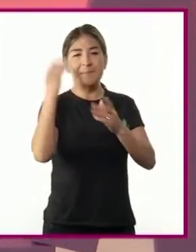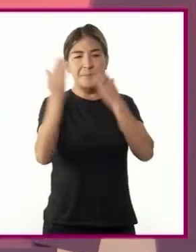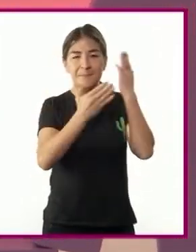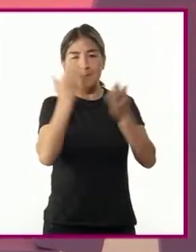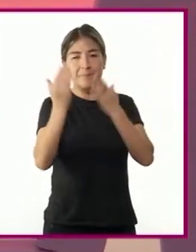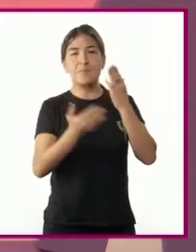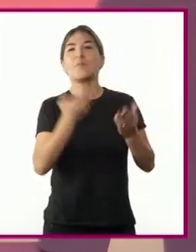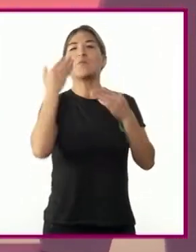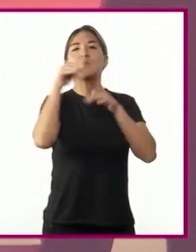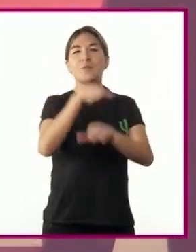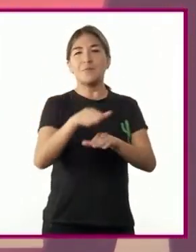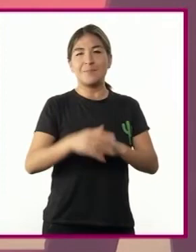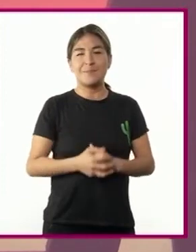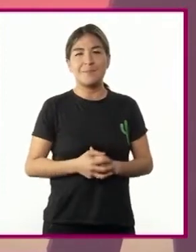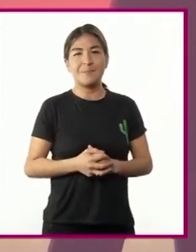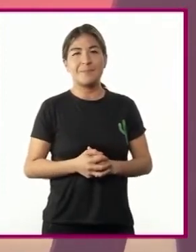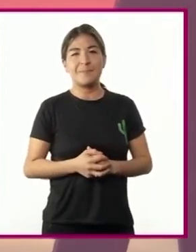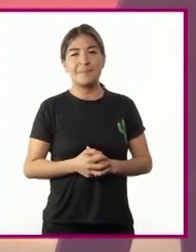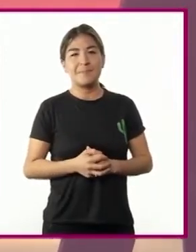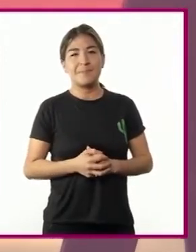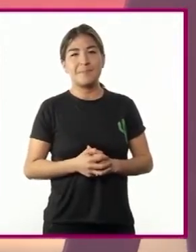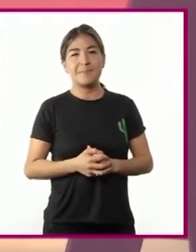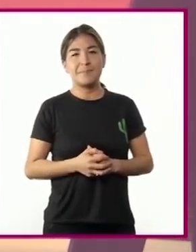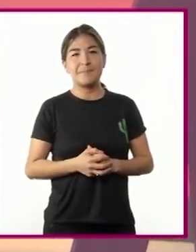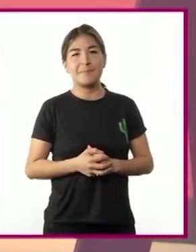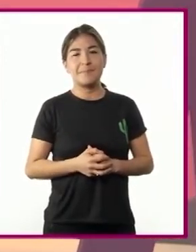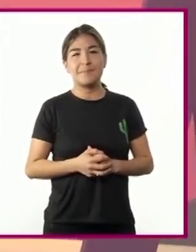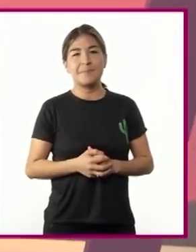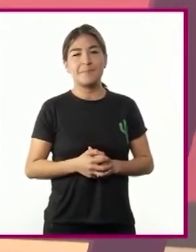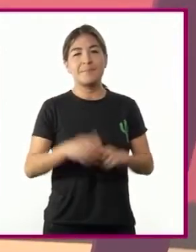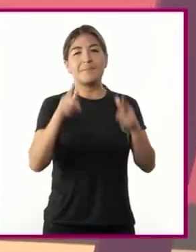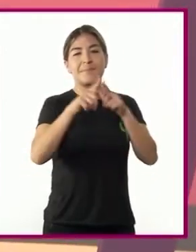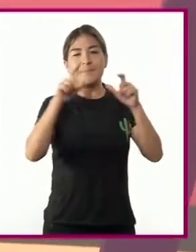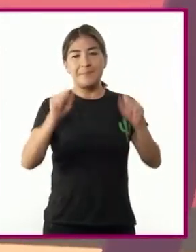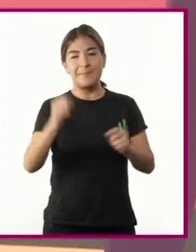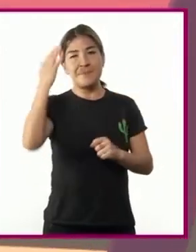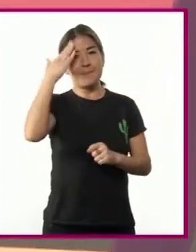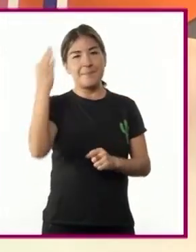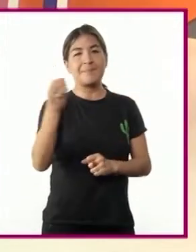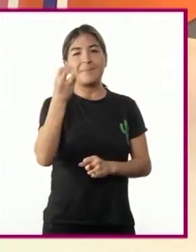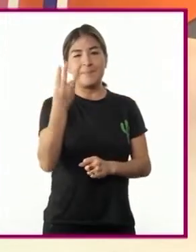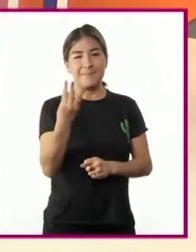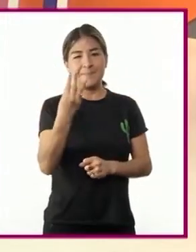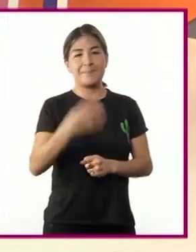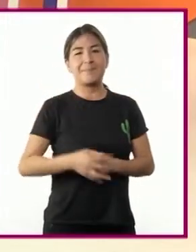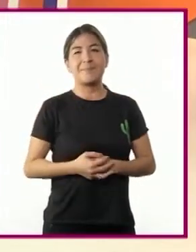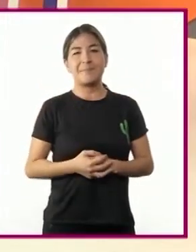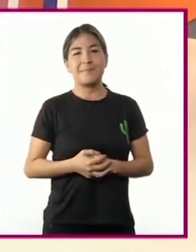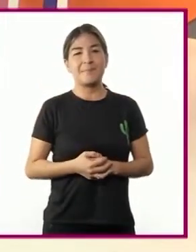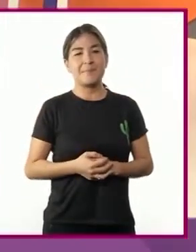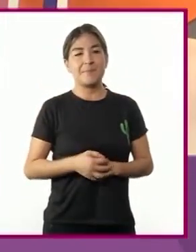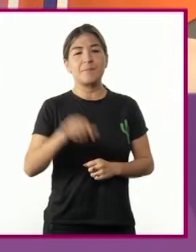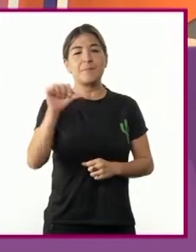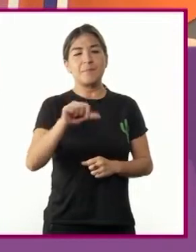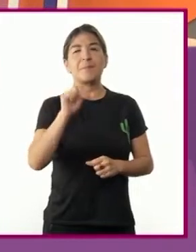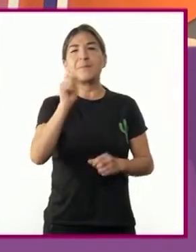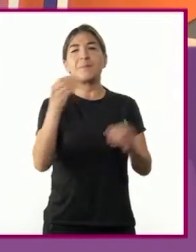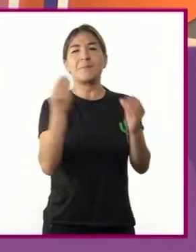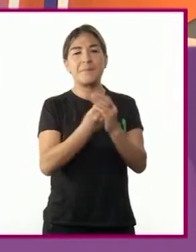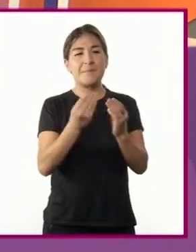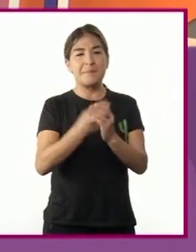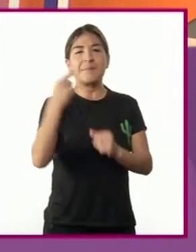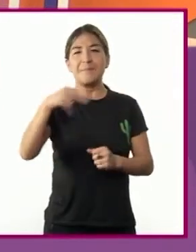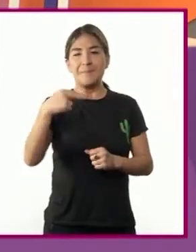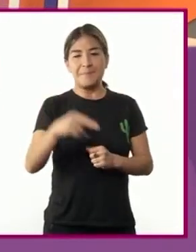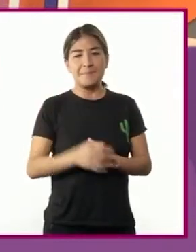contenidos relacionados con la asignatura Lengua Materna 3. Nuestra sesión se